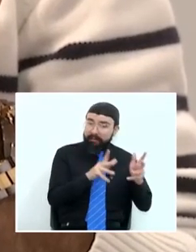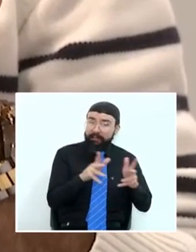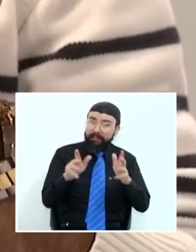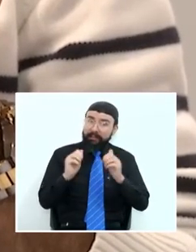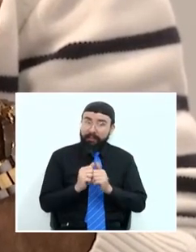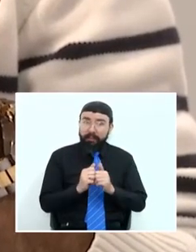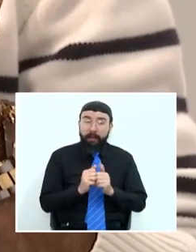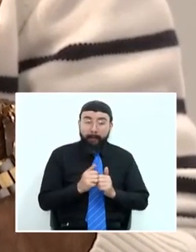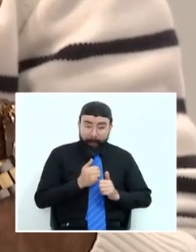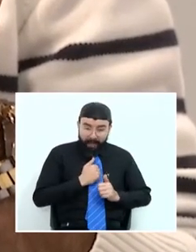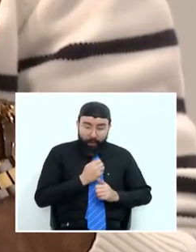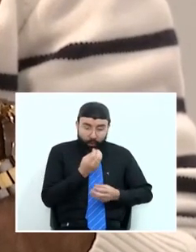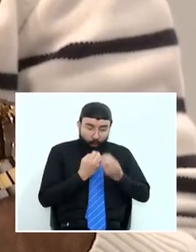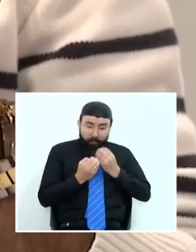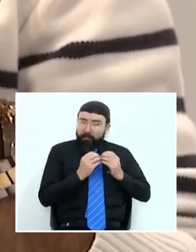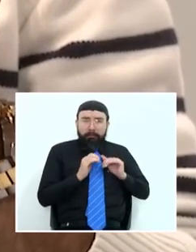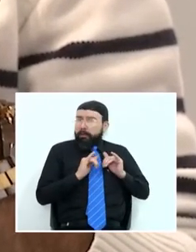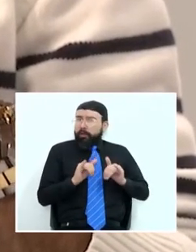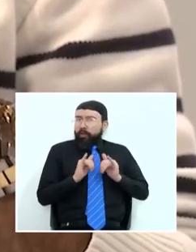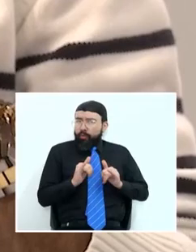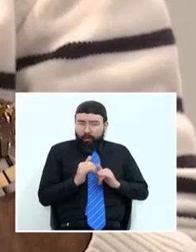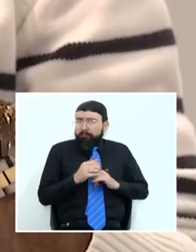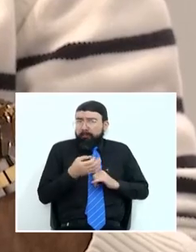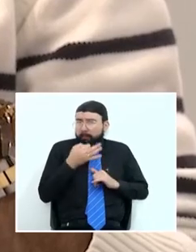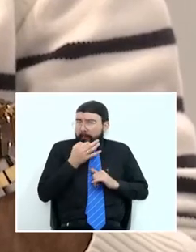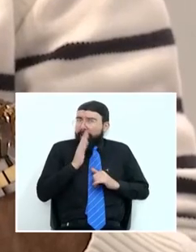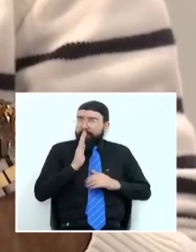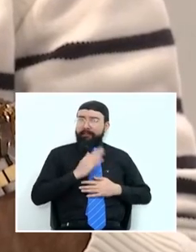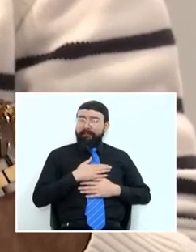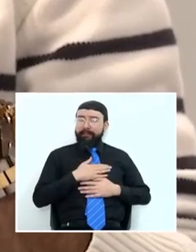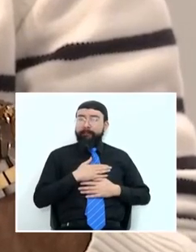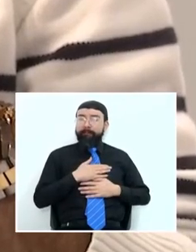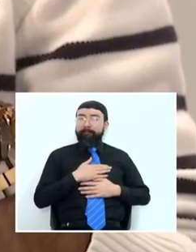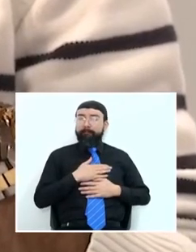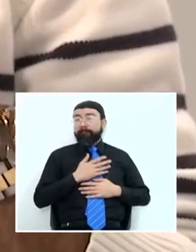comida sea tu medicina. Pero nos están